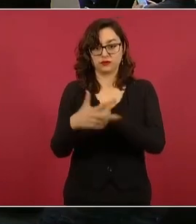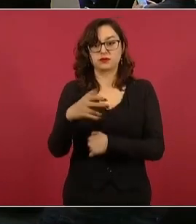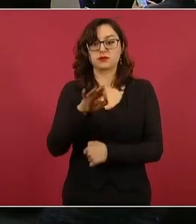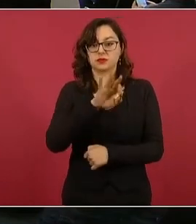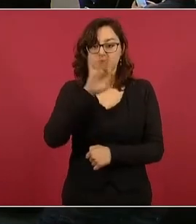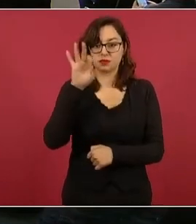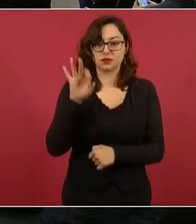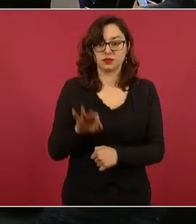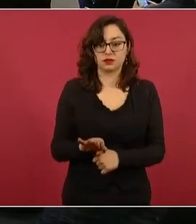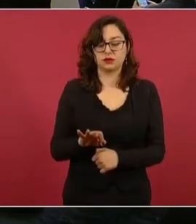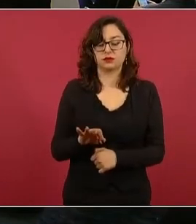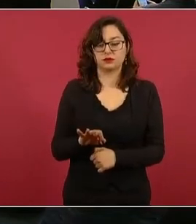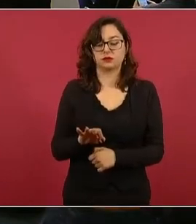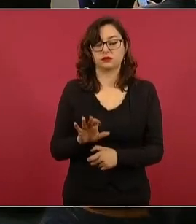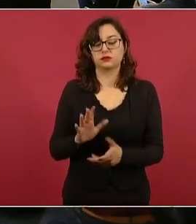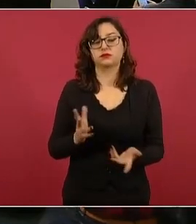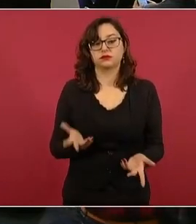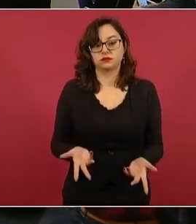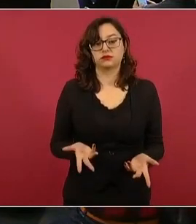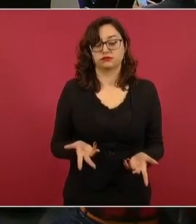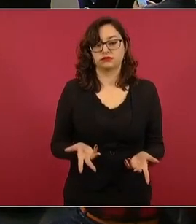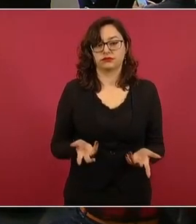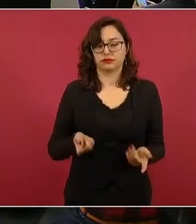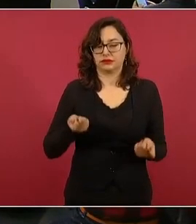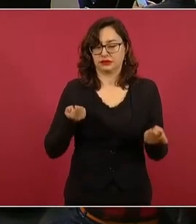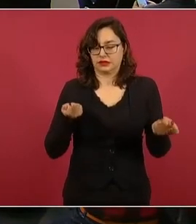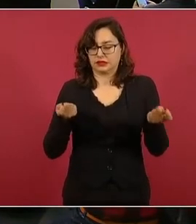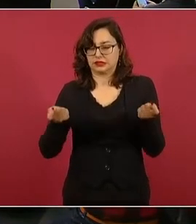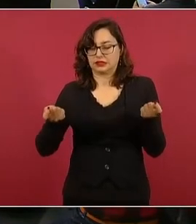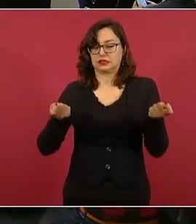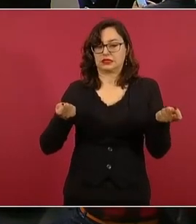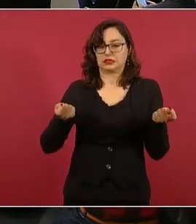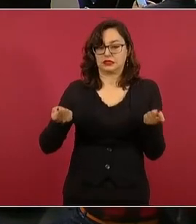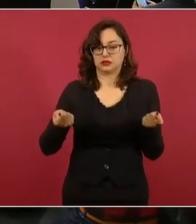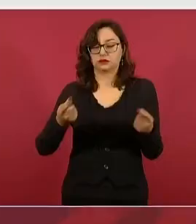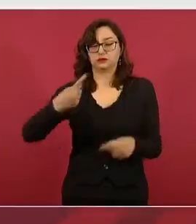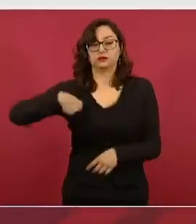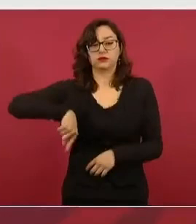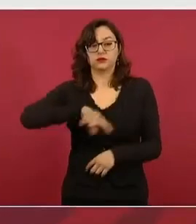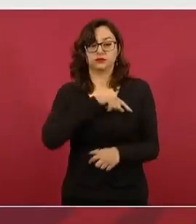en el caso de los homicidios. Ahora, ¿cuál es la estrategia?